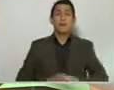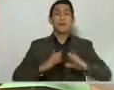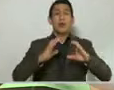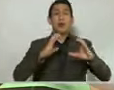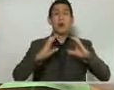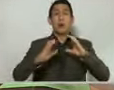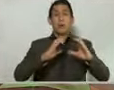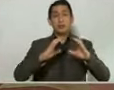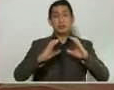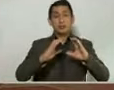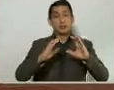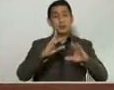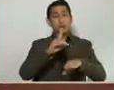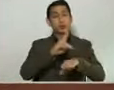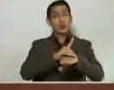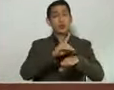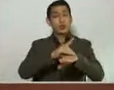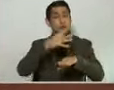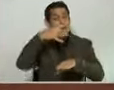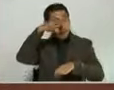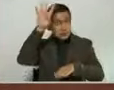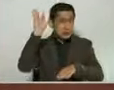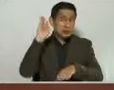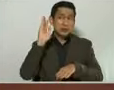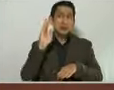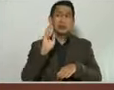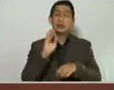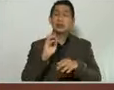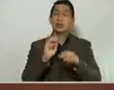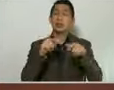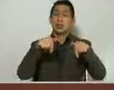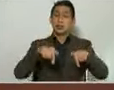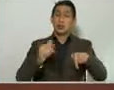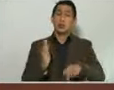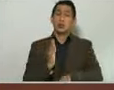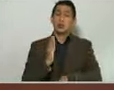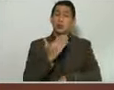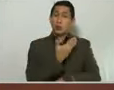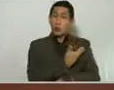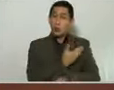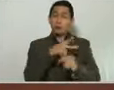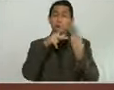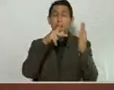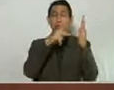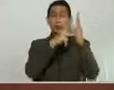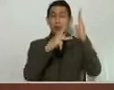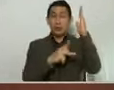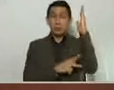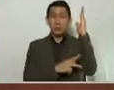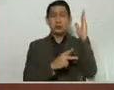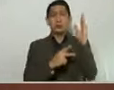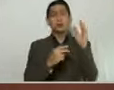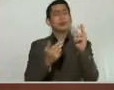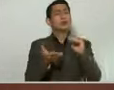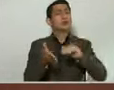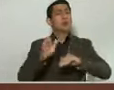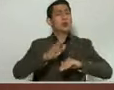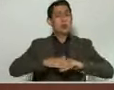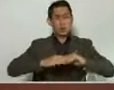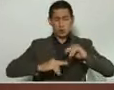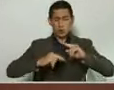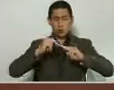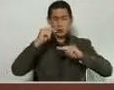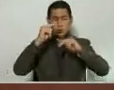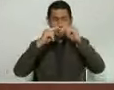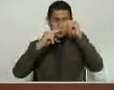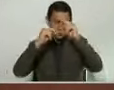Conversatorio cristalino con la doctora Cintia Viteri aquí en Desayúnese con las Noticias. Y vamos a hablar de esas obras que han sido